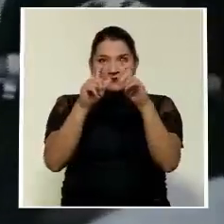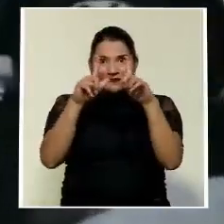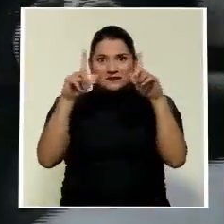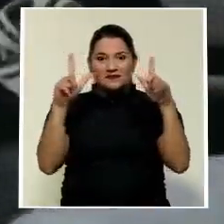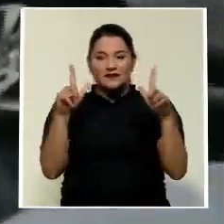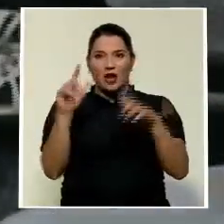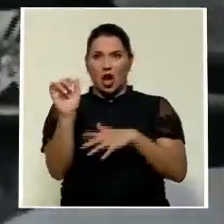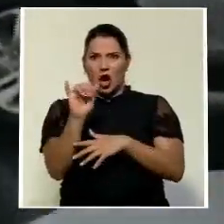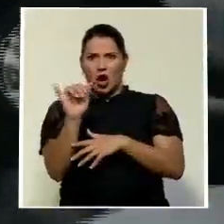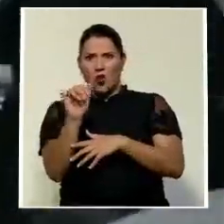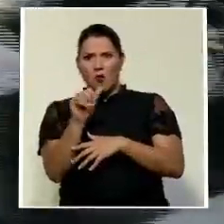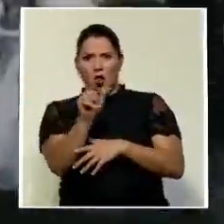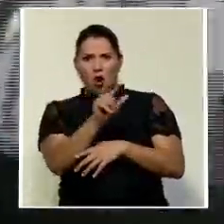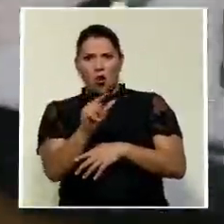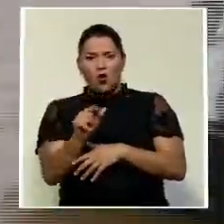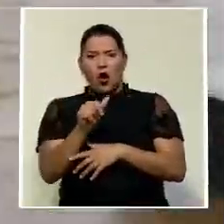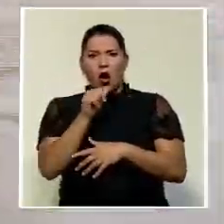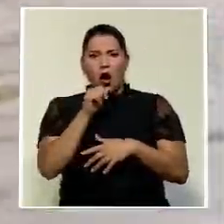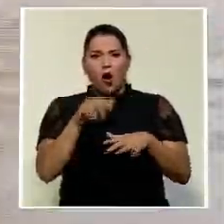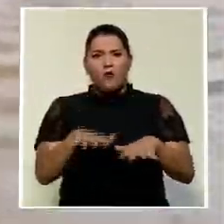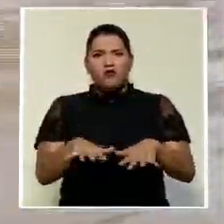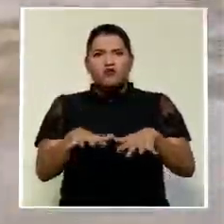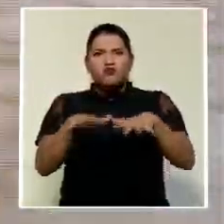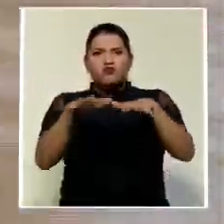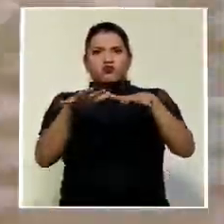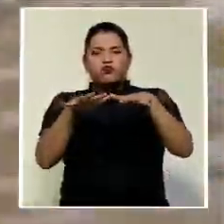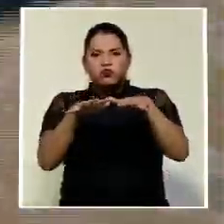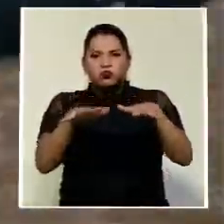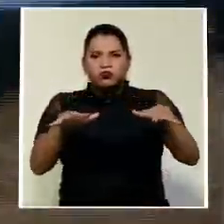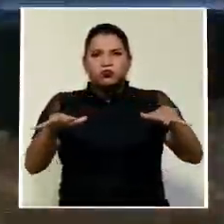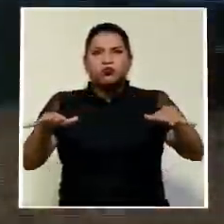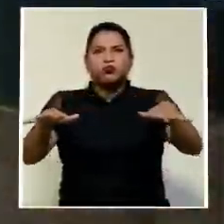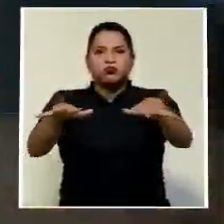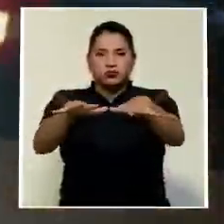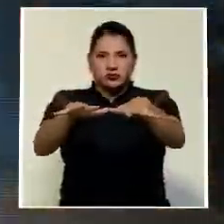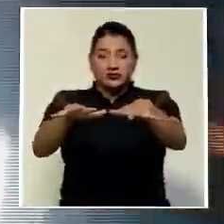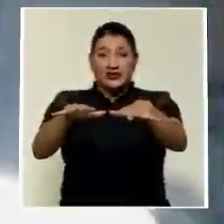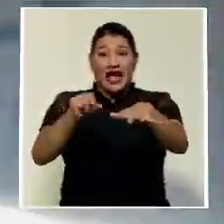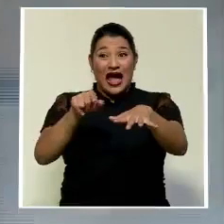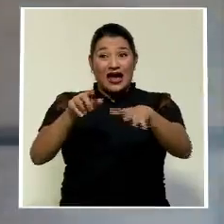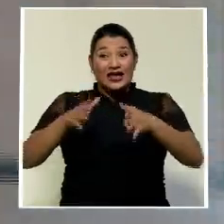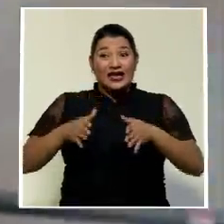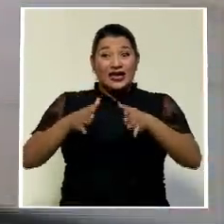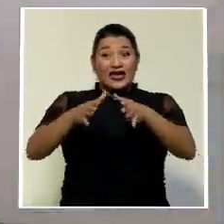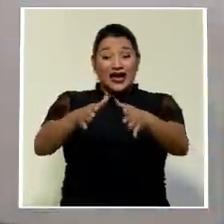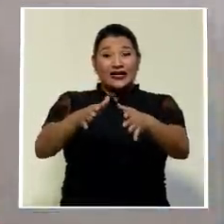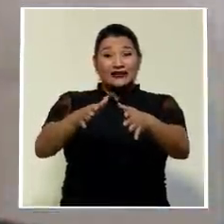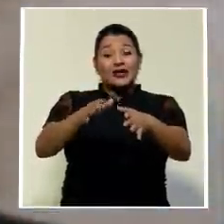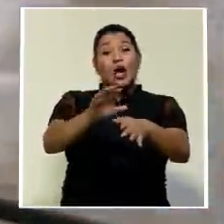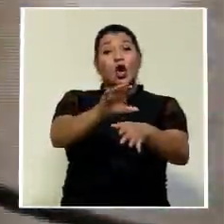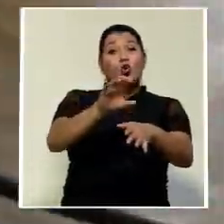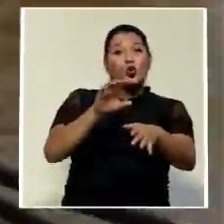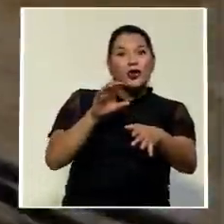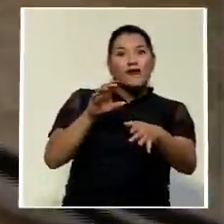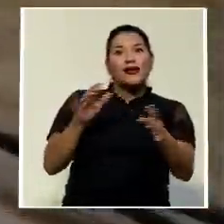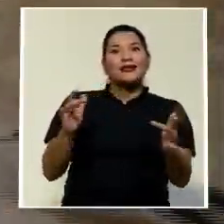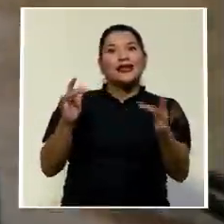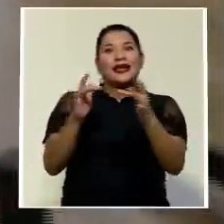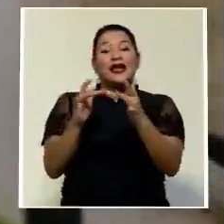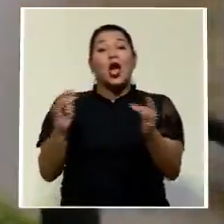se anegó completamente la vía que comunica San Pedro, Curridabat, con La Galera.